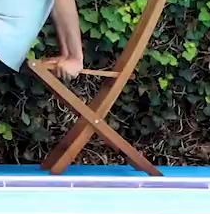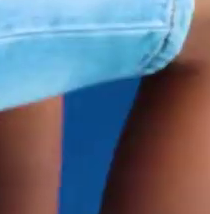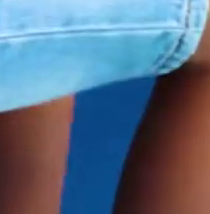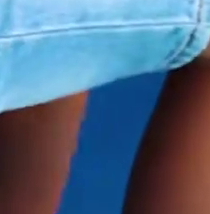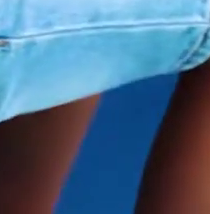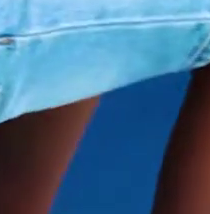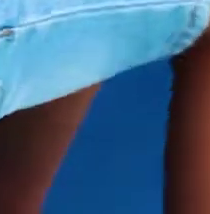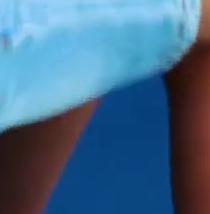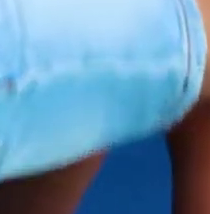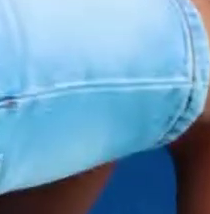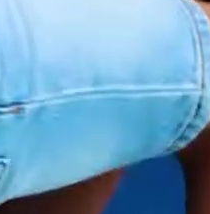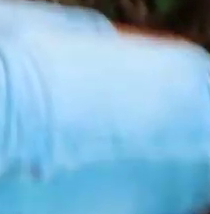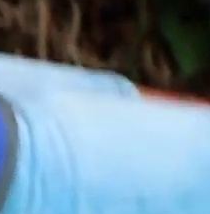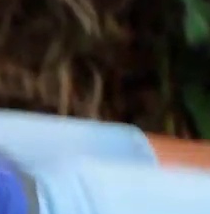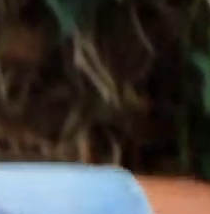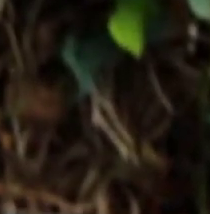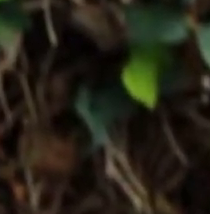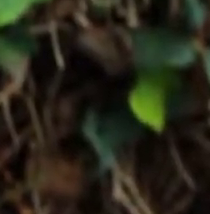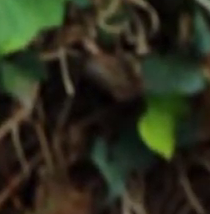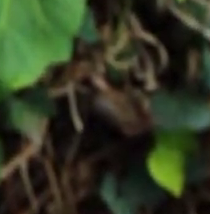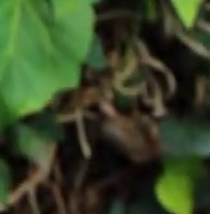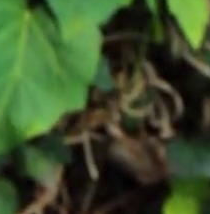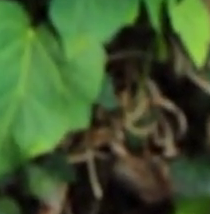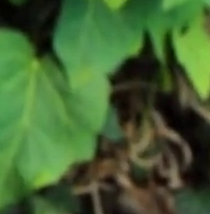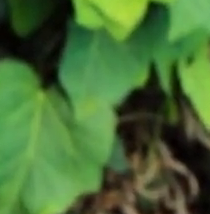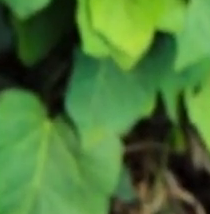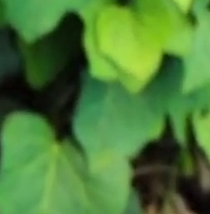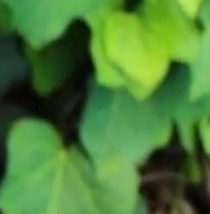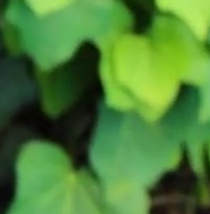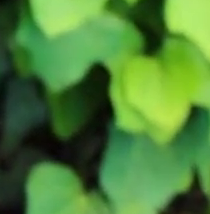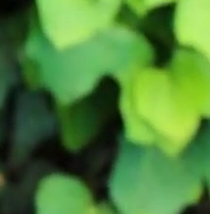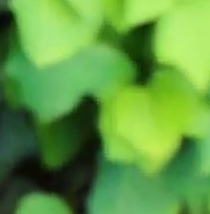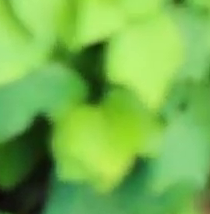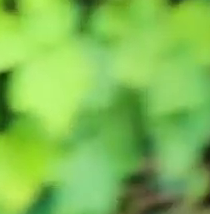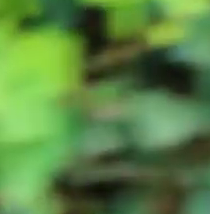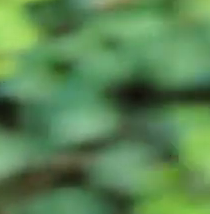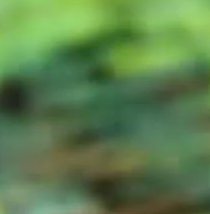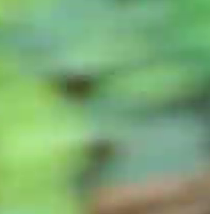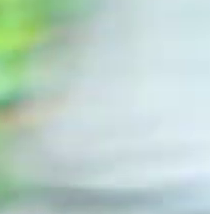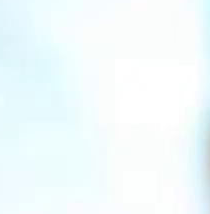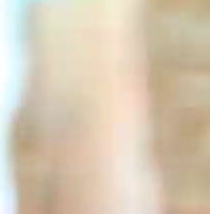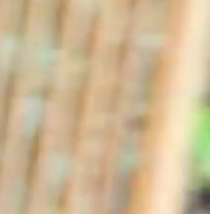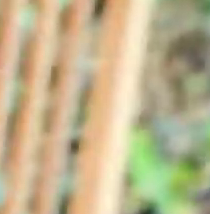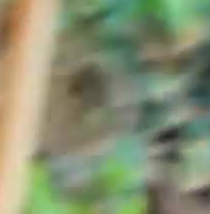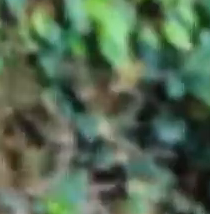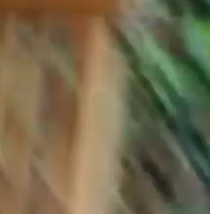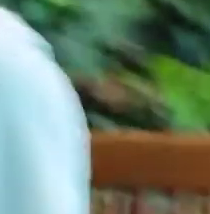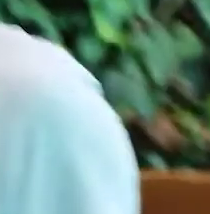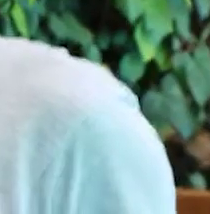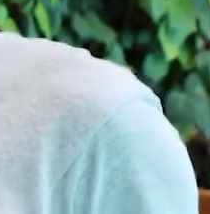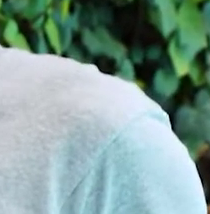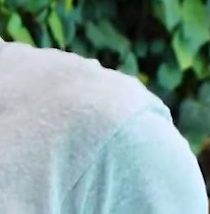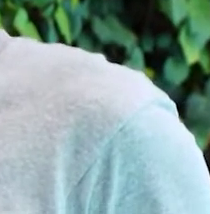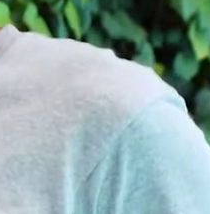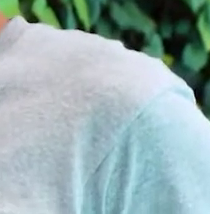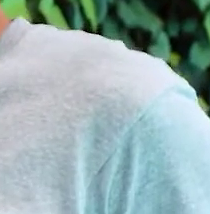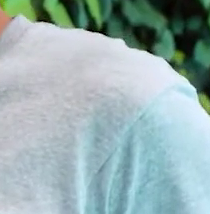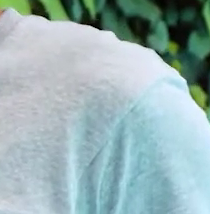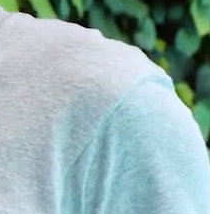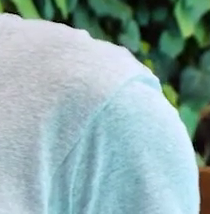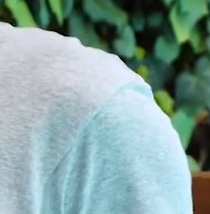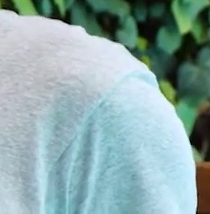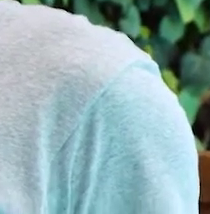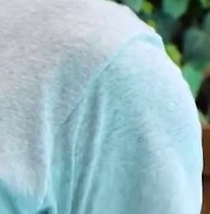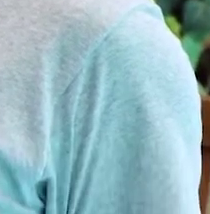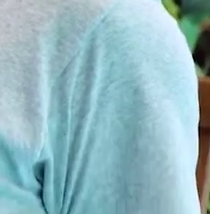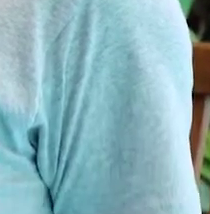¿Sí? Bien estirados los codos, el pecho y la espalda lo más relajado, relajado, como